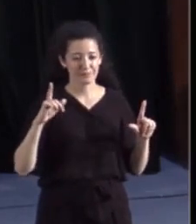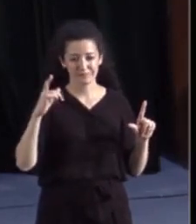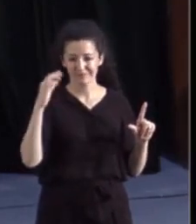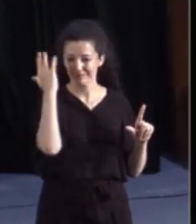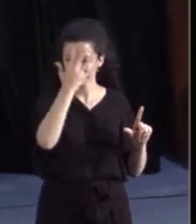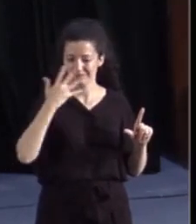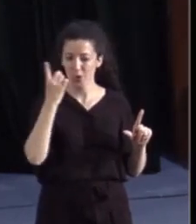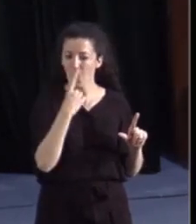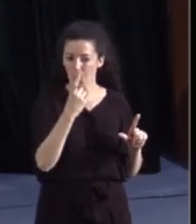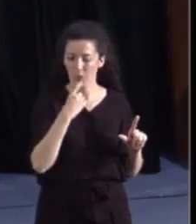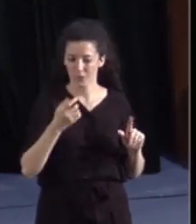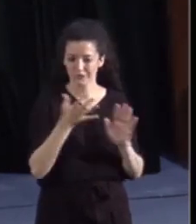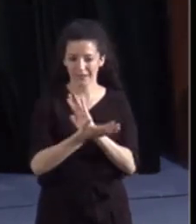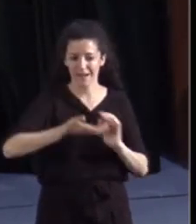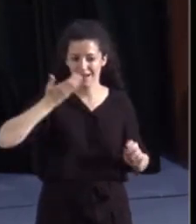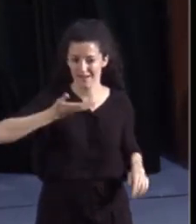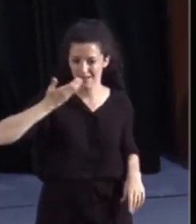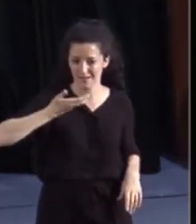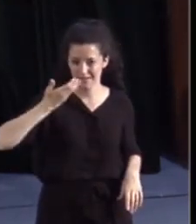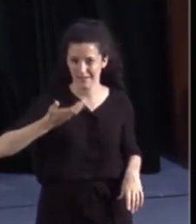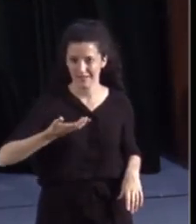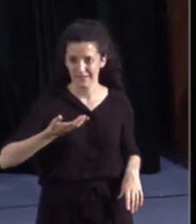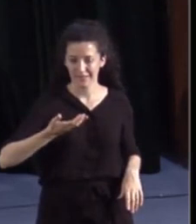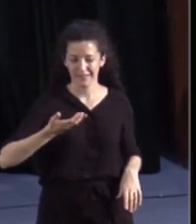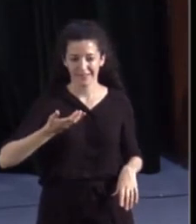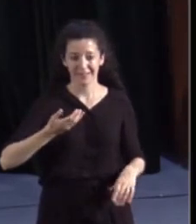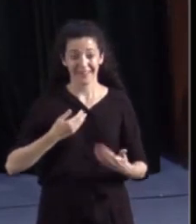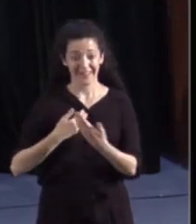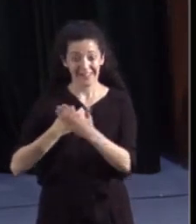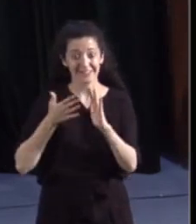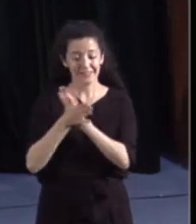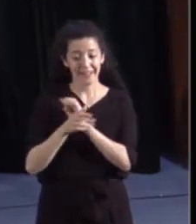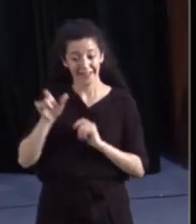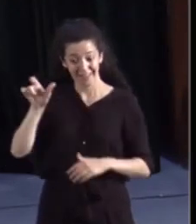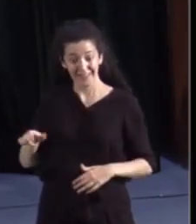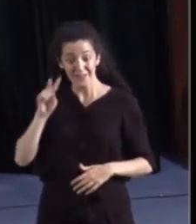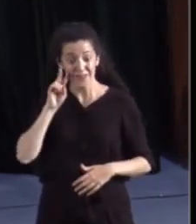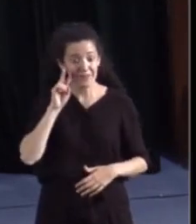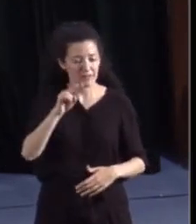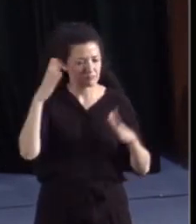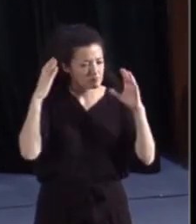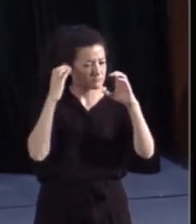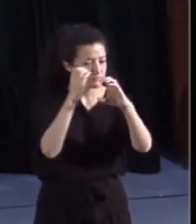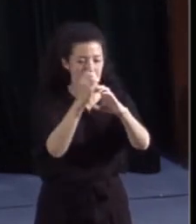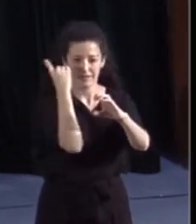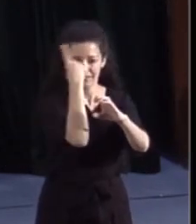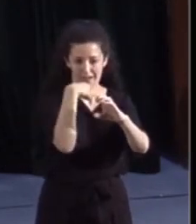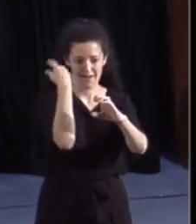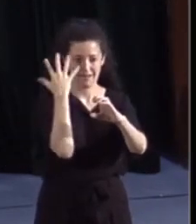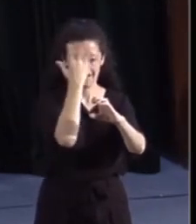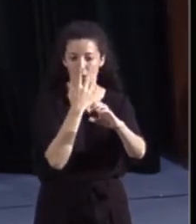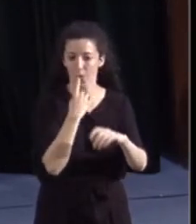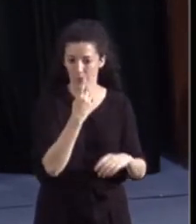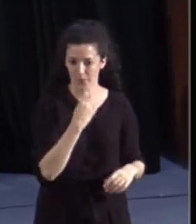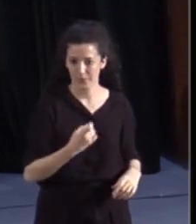hay estas manchas rojas, que es donde se ha fijado más la mirada. Pues estamos viendo que la estrategia